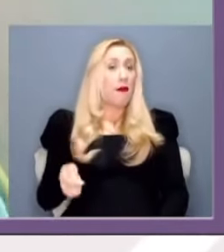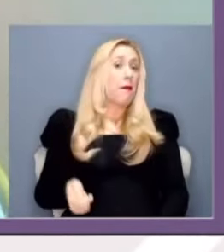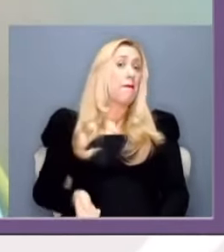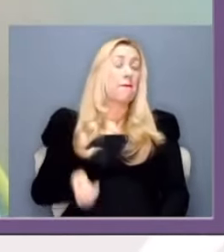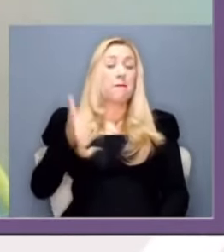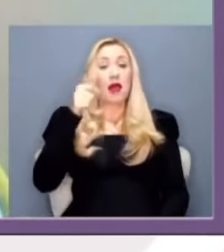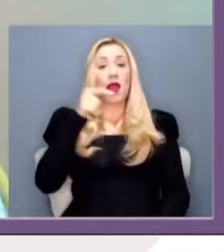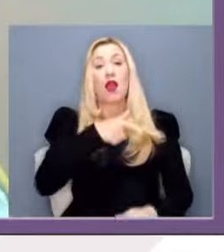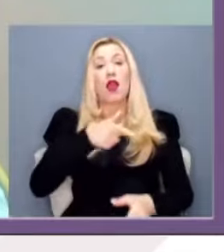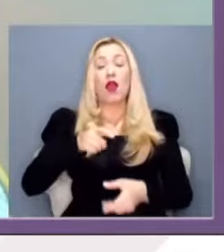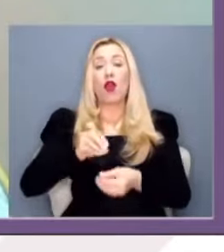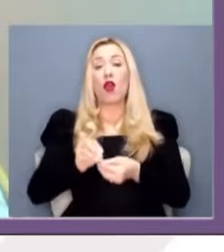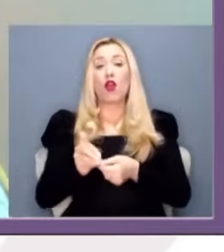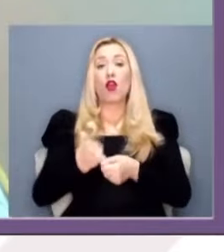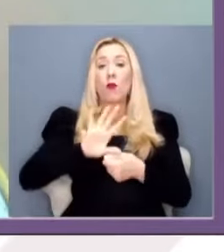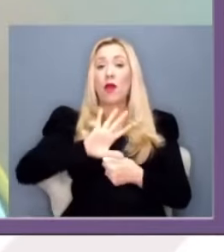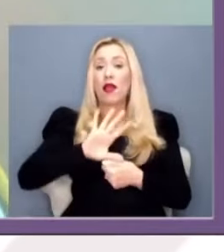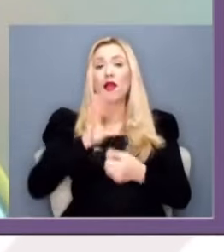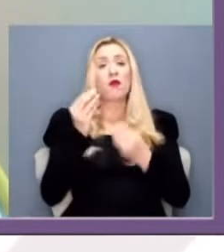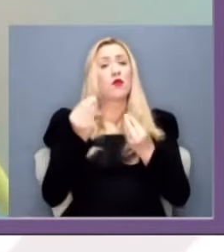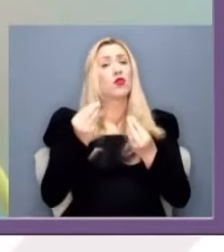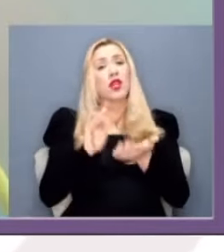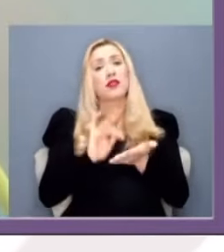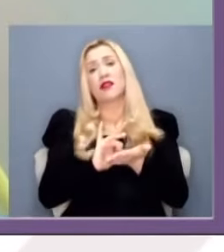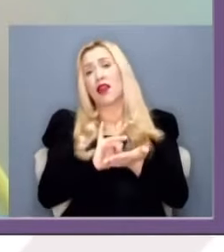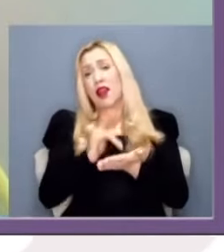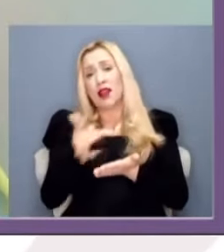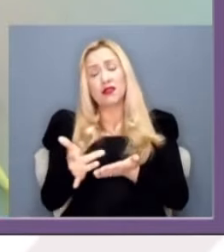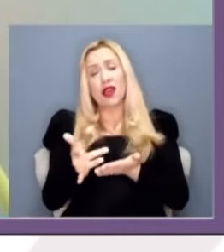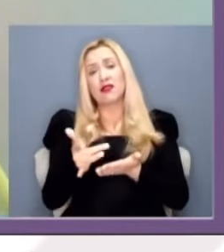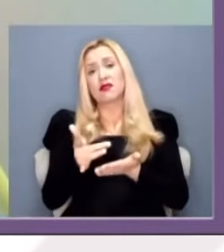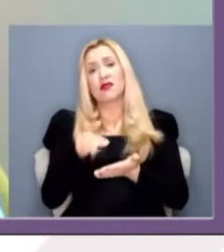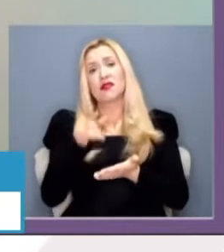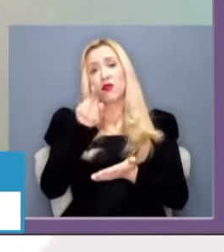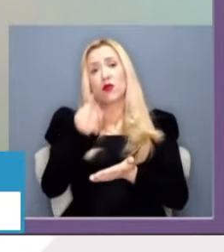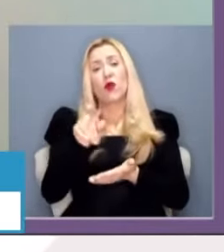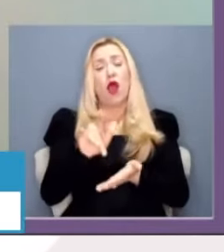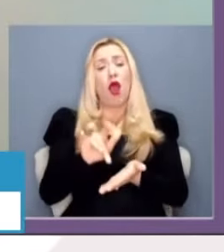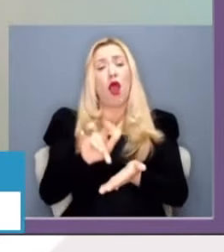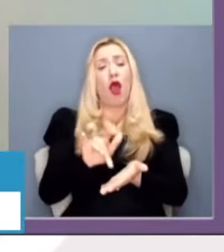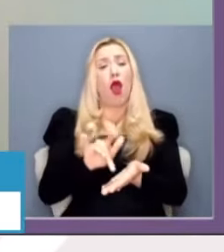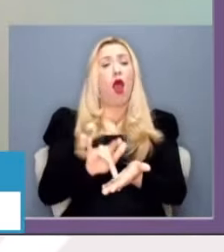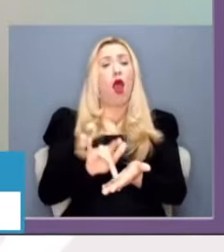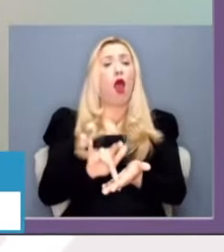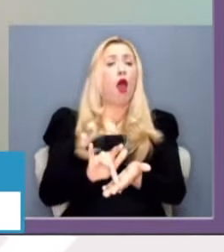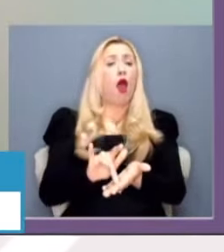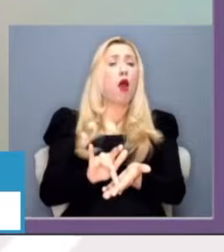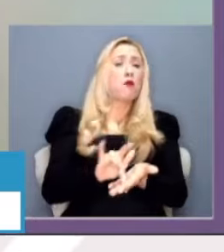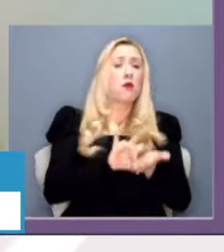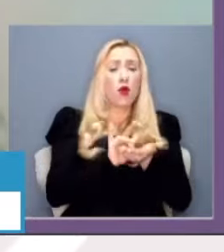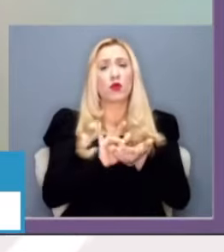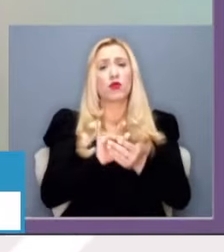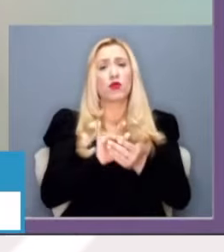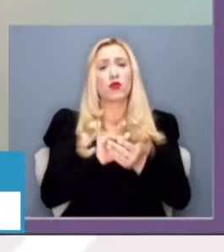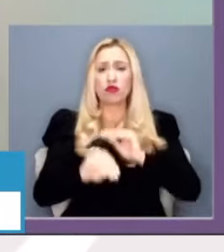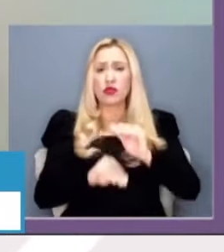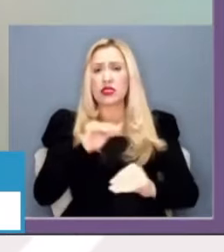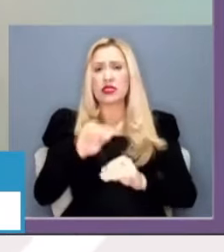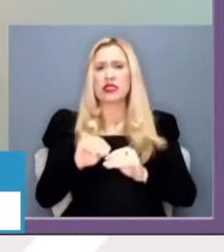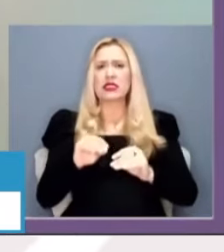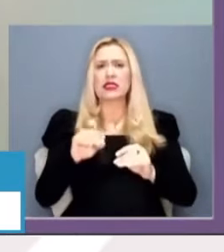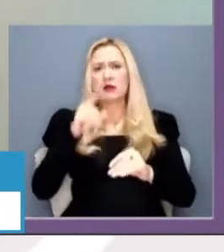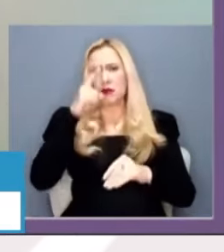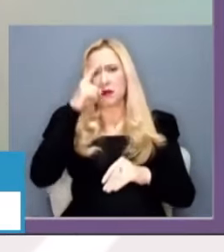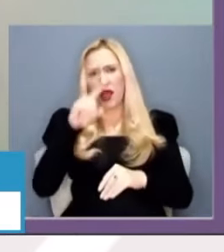institución, Geraldina, que muchas gracias, que nos abrió las puertas y que ya estaban desarrollando una serie de importantes conversatorios sobre